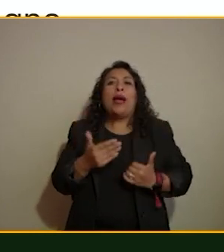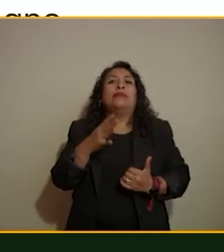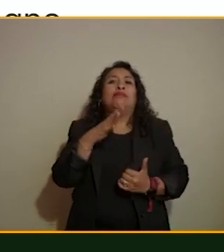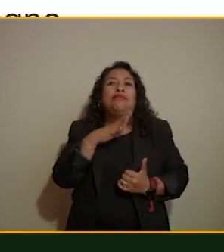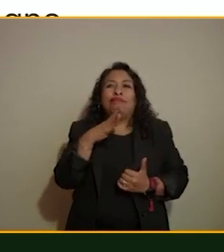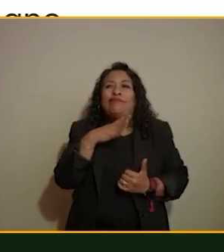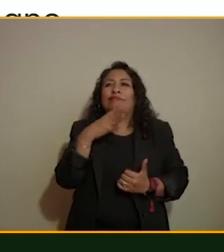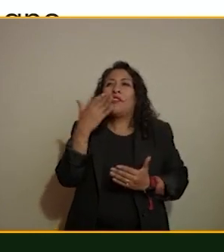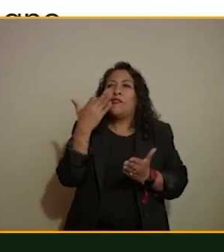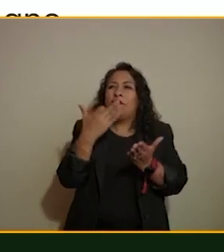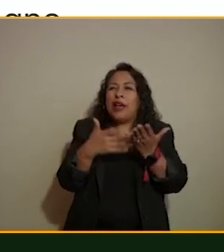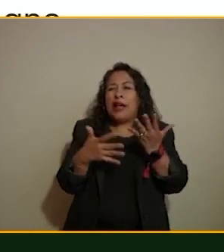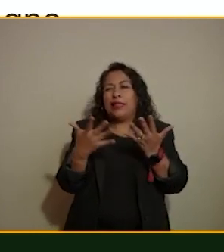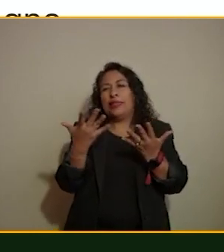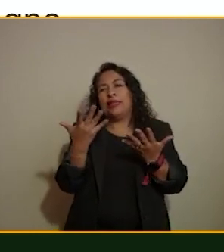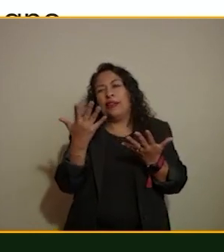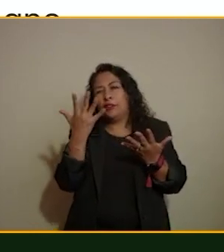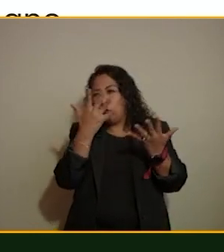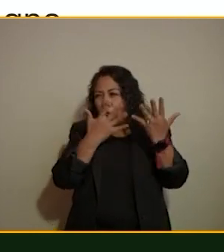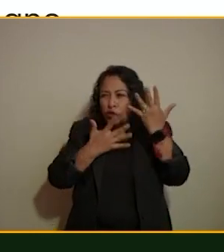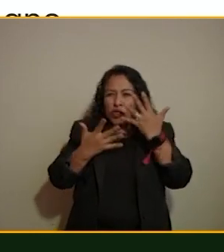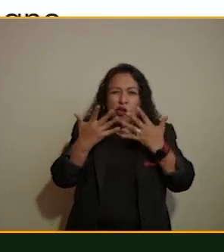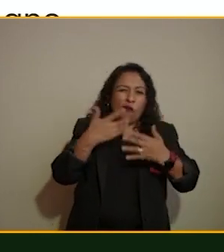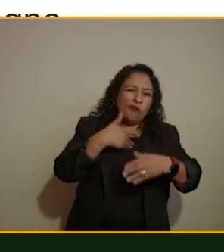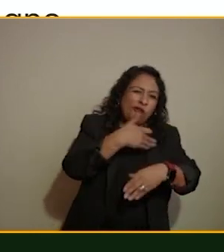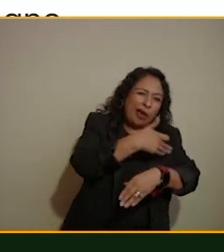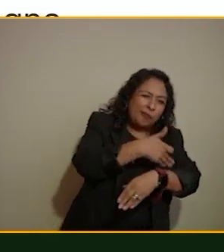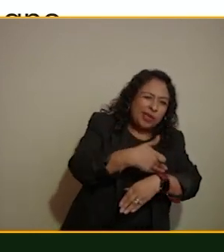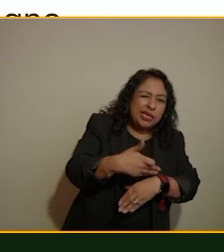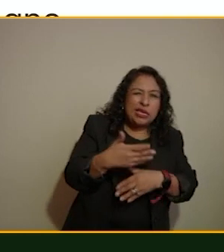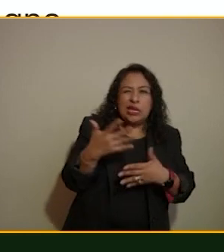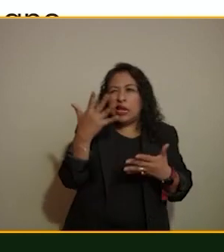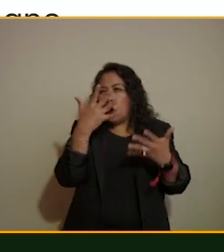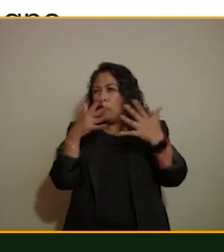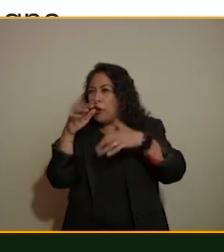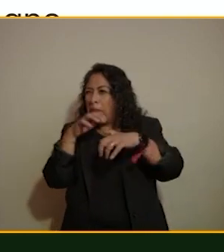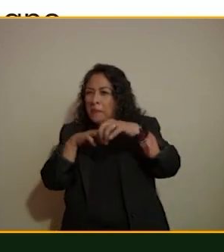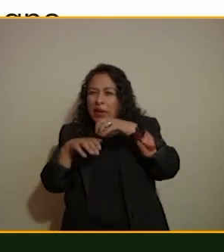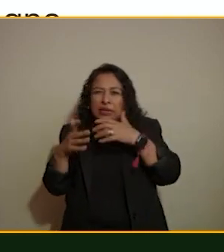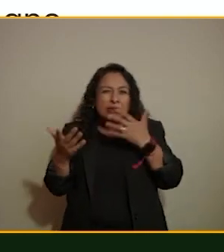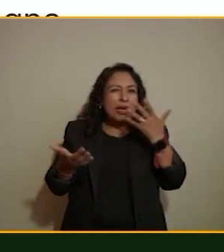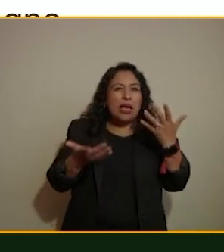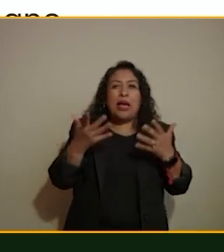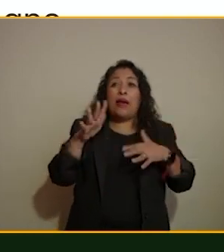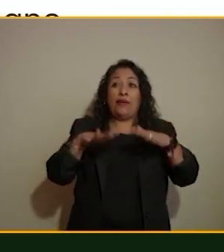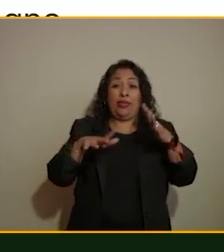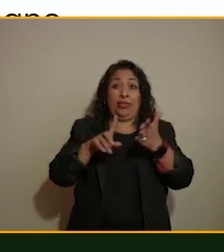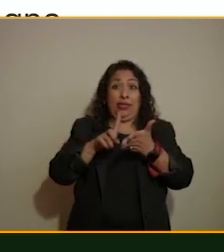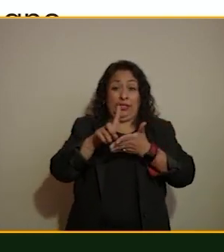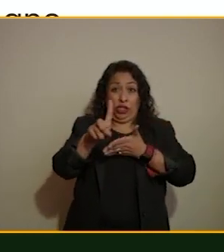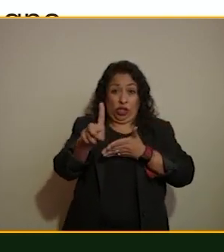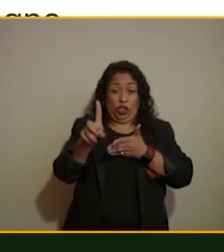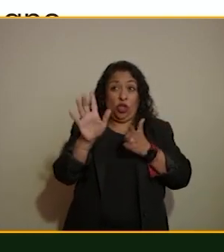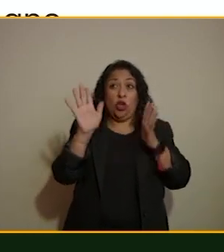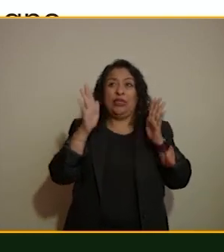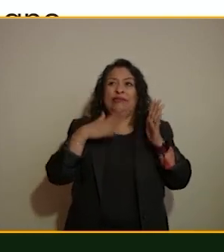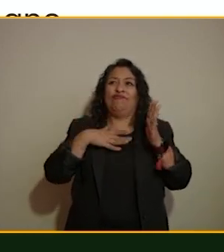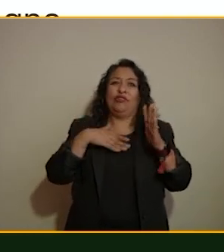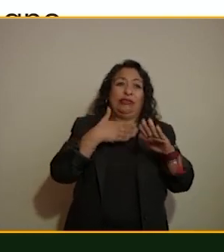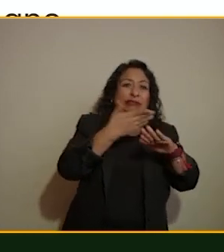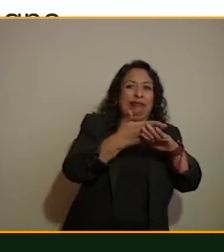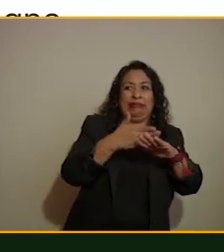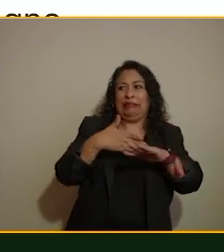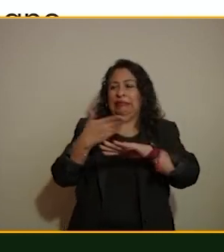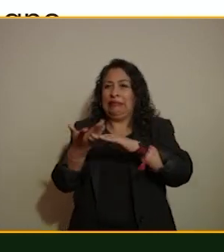una sombra medio borrosa entre qué es la familia y qué es la empresa, y a veces las decisiones de uno afectan al otro